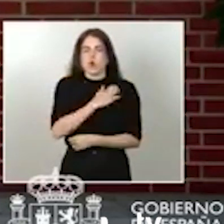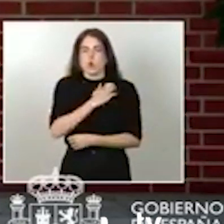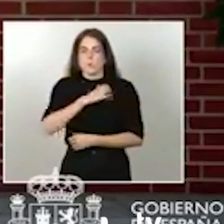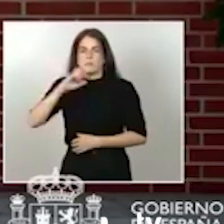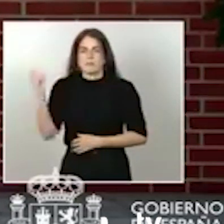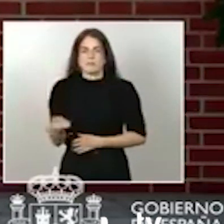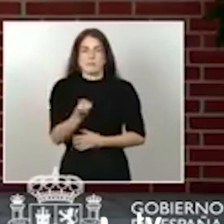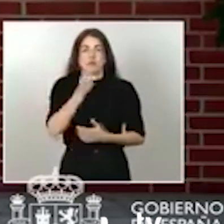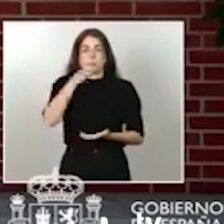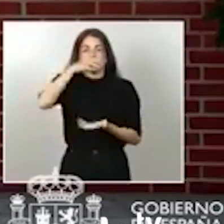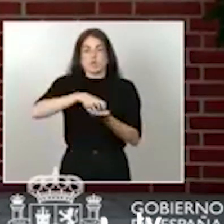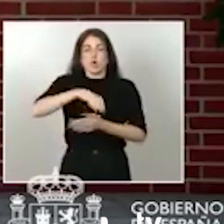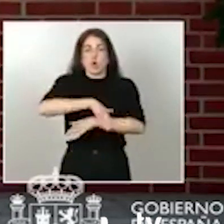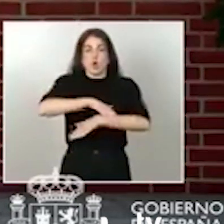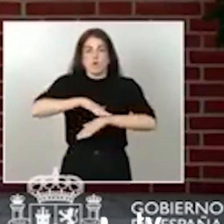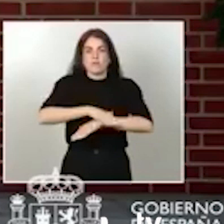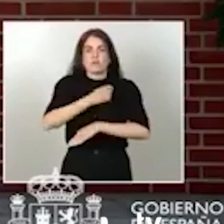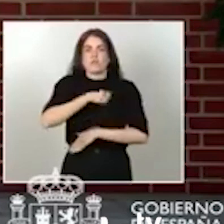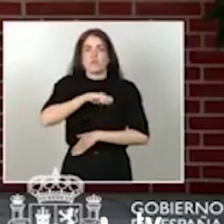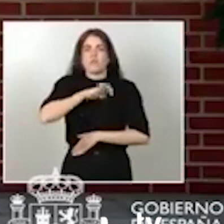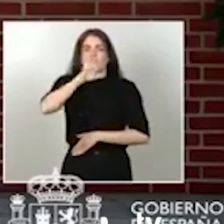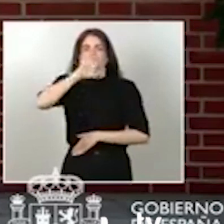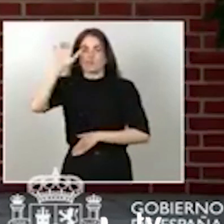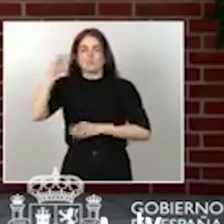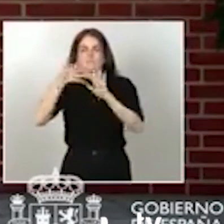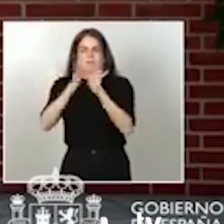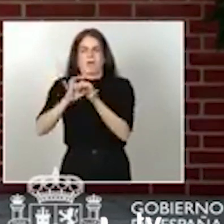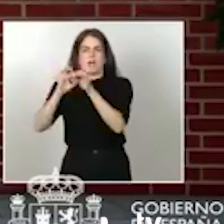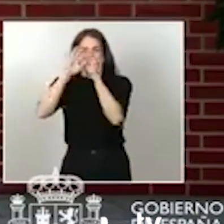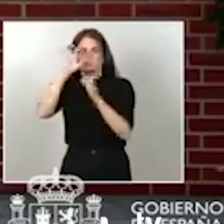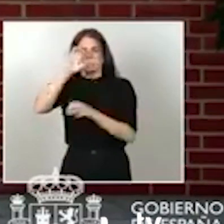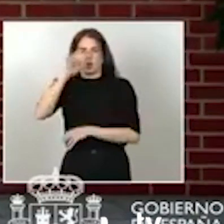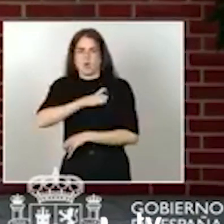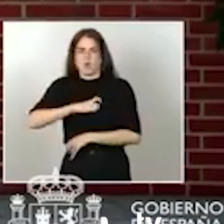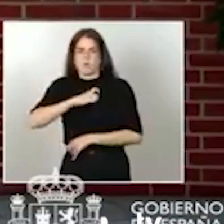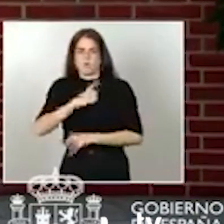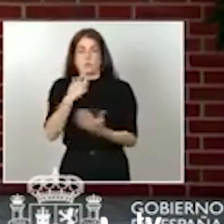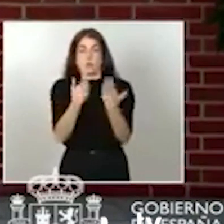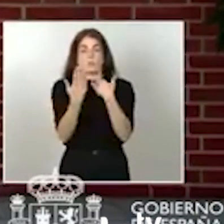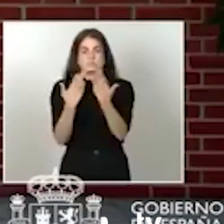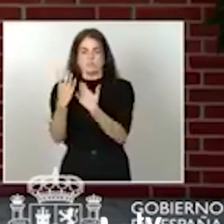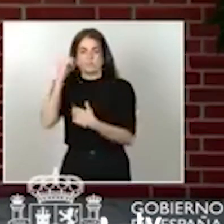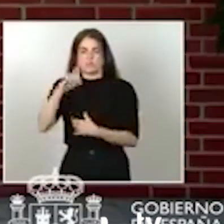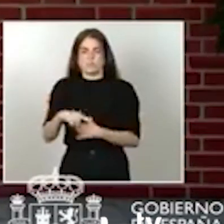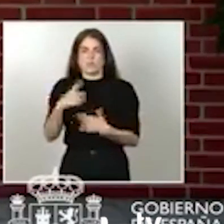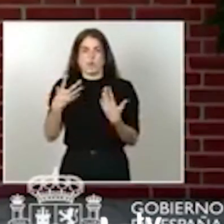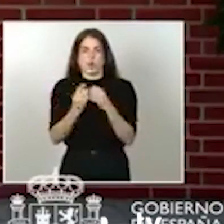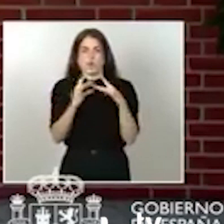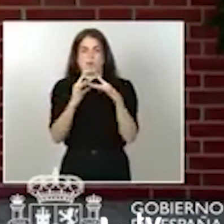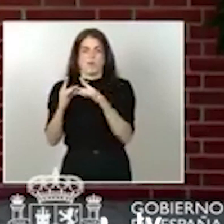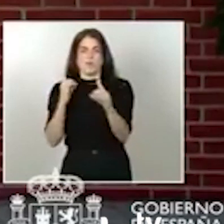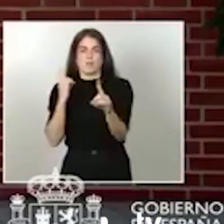gobierno europeo que es la comisión europea he mantenido también una conversación con el principal líder de la oposición con el señor casado